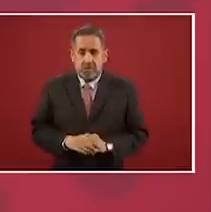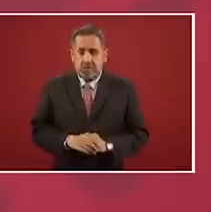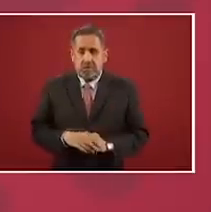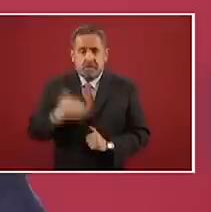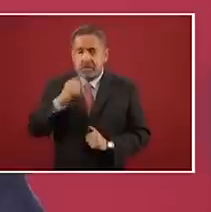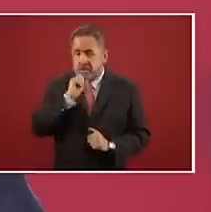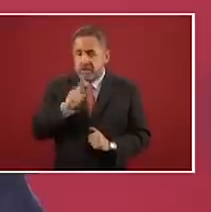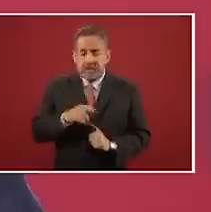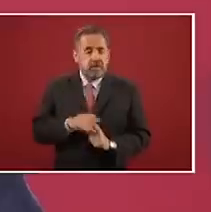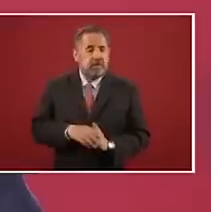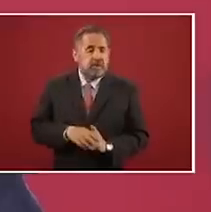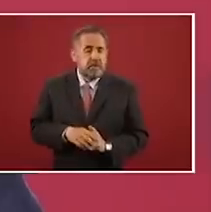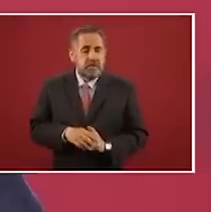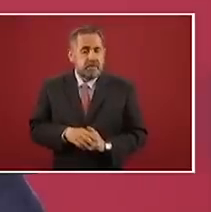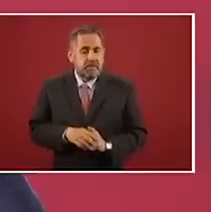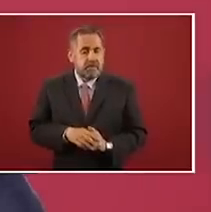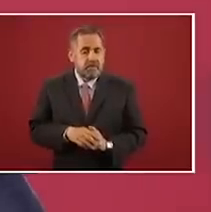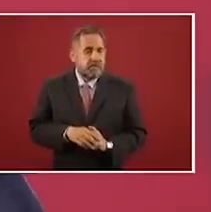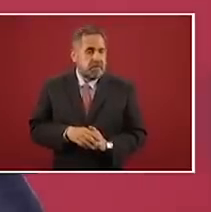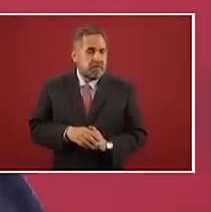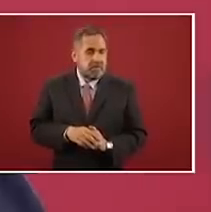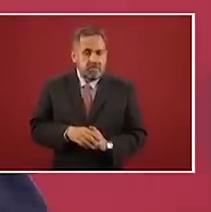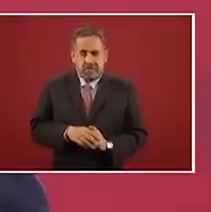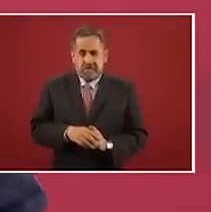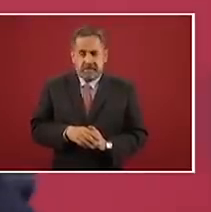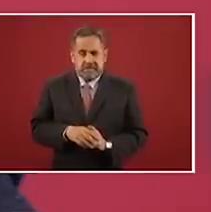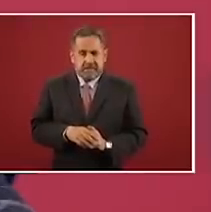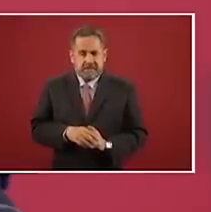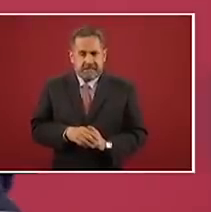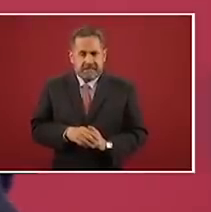y de